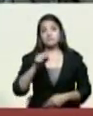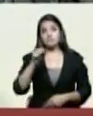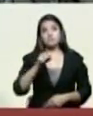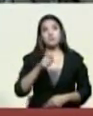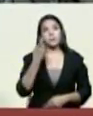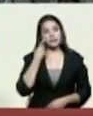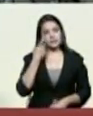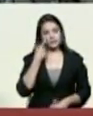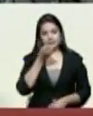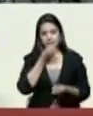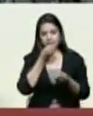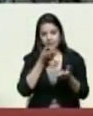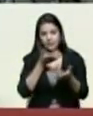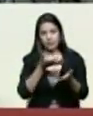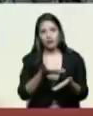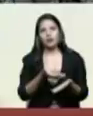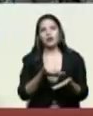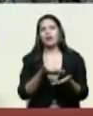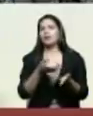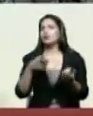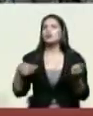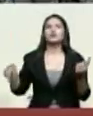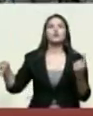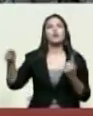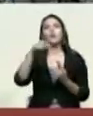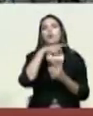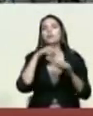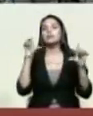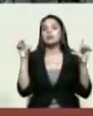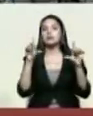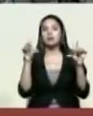miren, muchachos, cada medio de comunicación